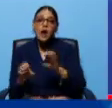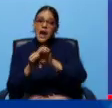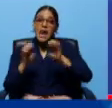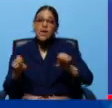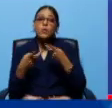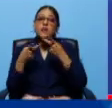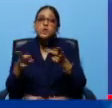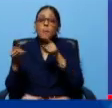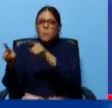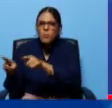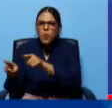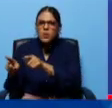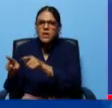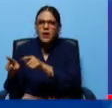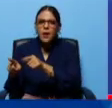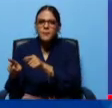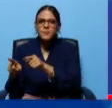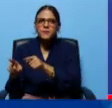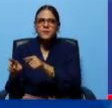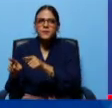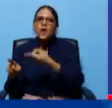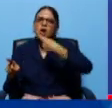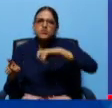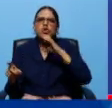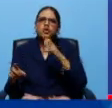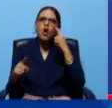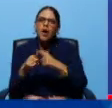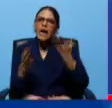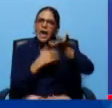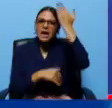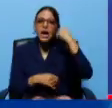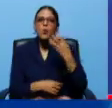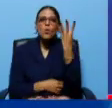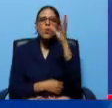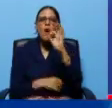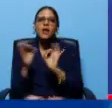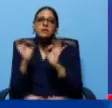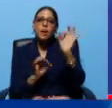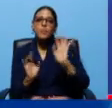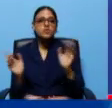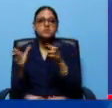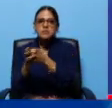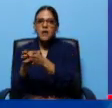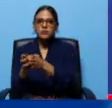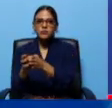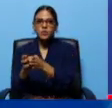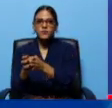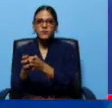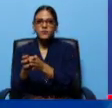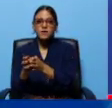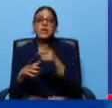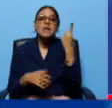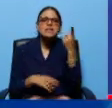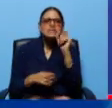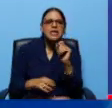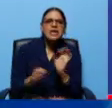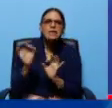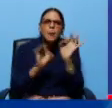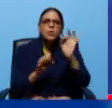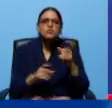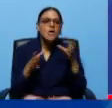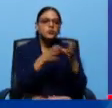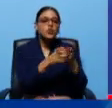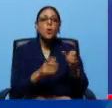educación pública era el 40%, el 60% era